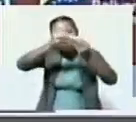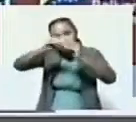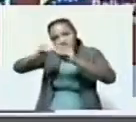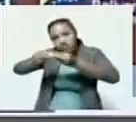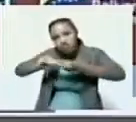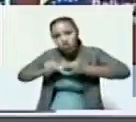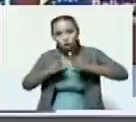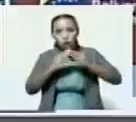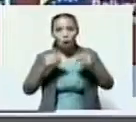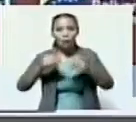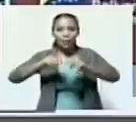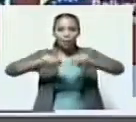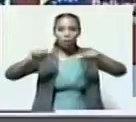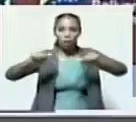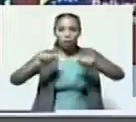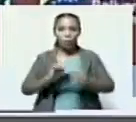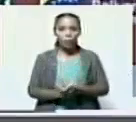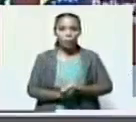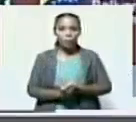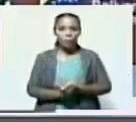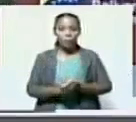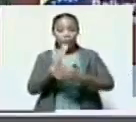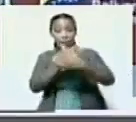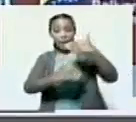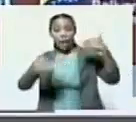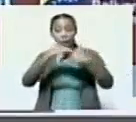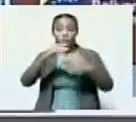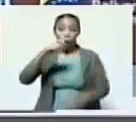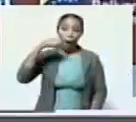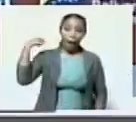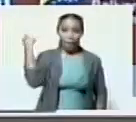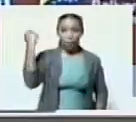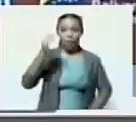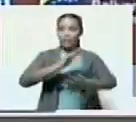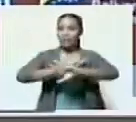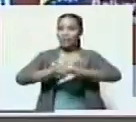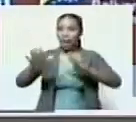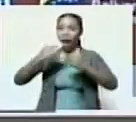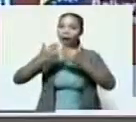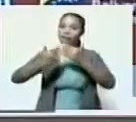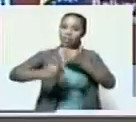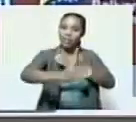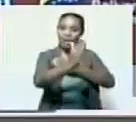limpiando todo el territorio del Alto Apure, ya